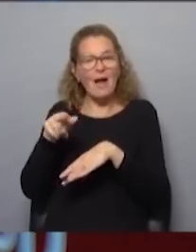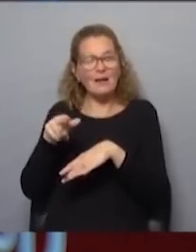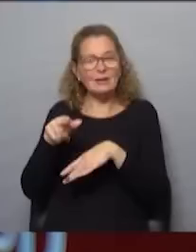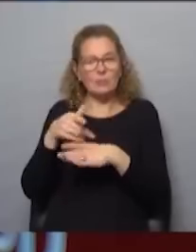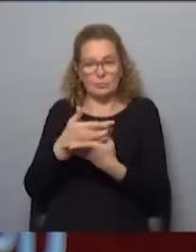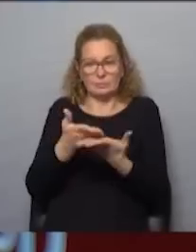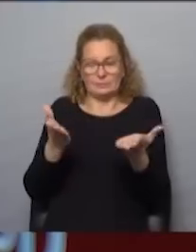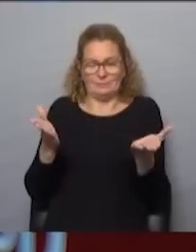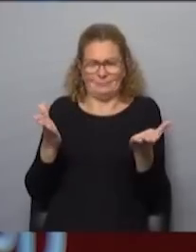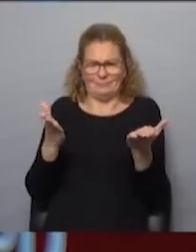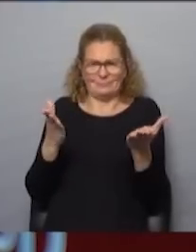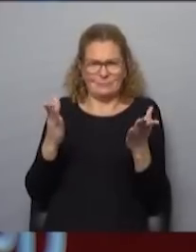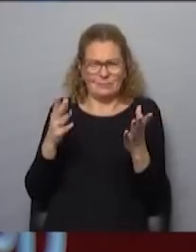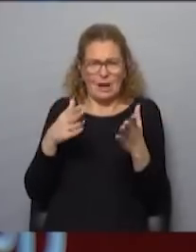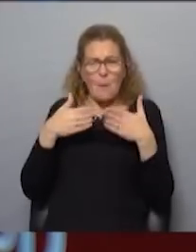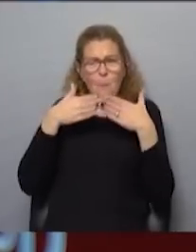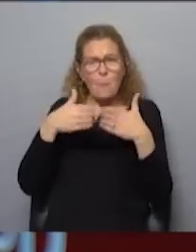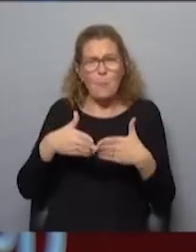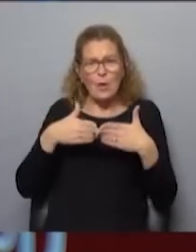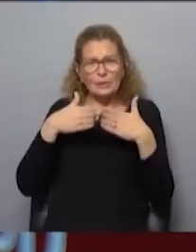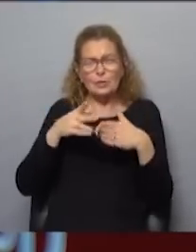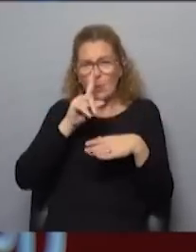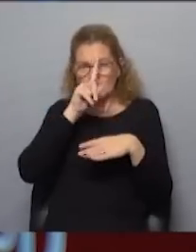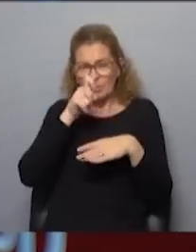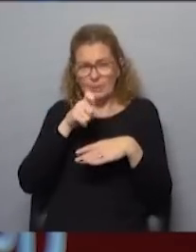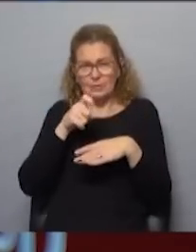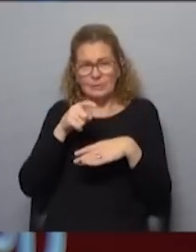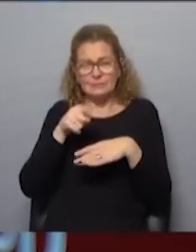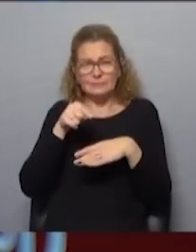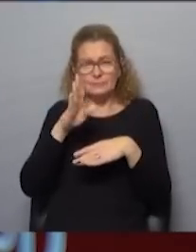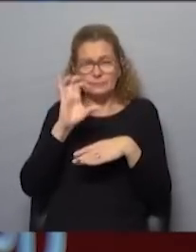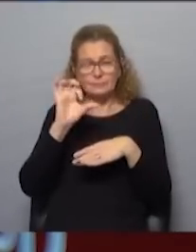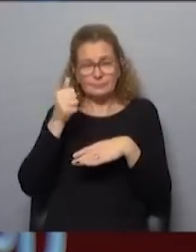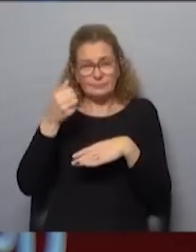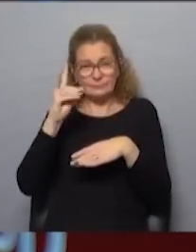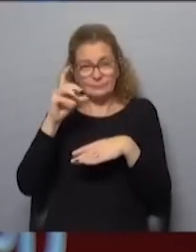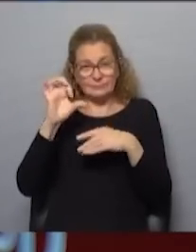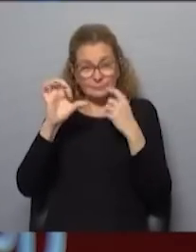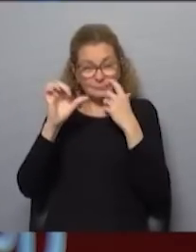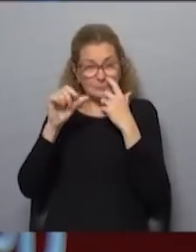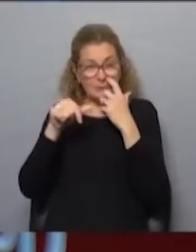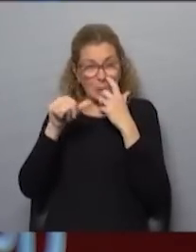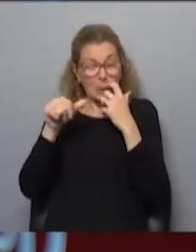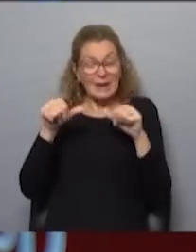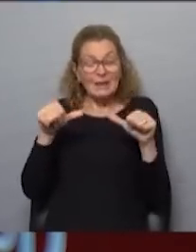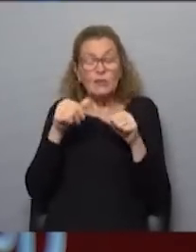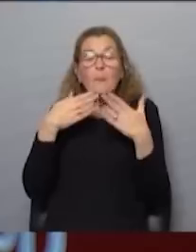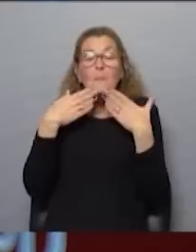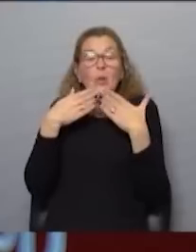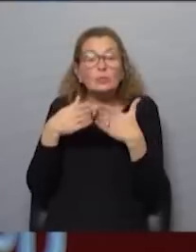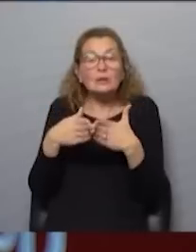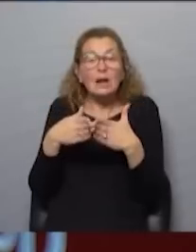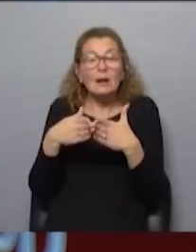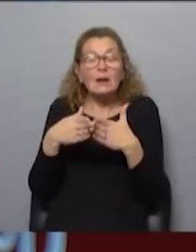panorama tan ominoso que tenía el puerto de montevideo ignacio de posadas él lo que hizo fue consultar consultó a